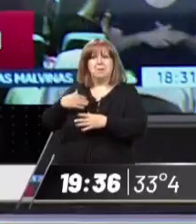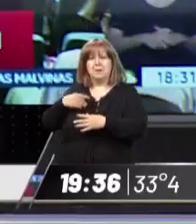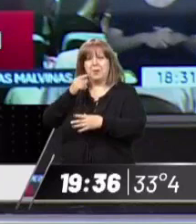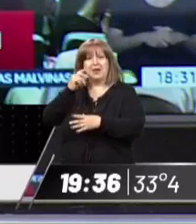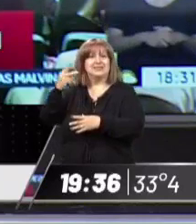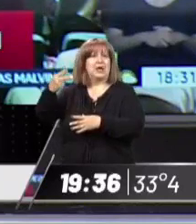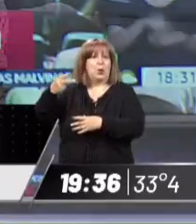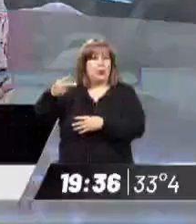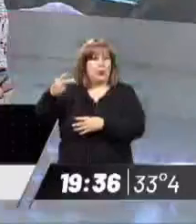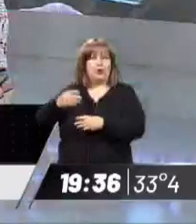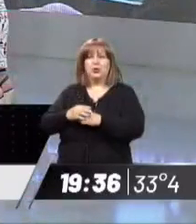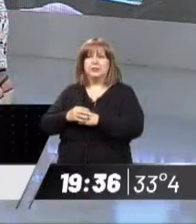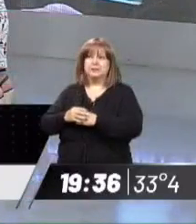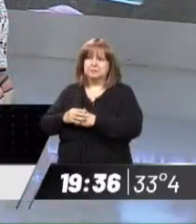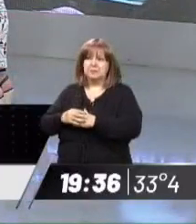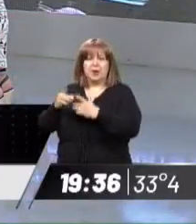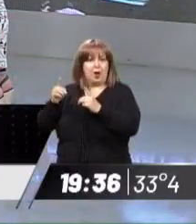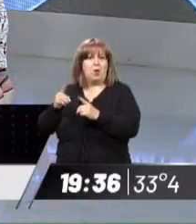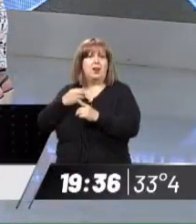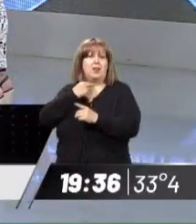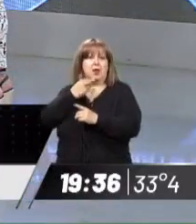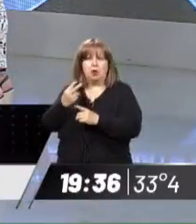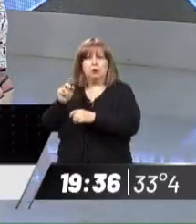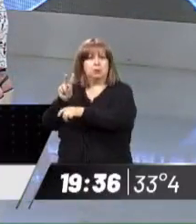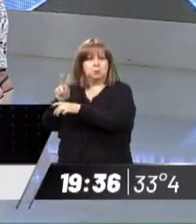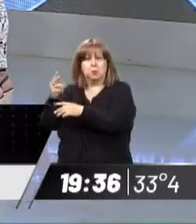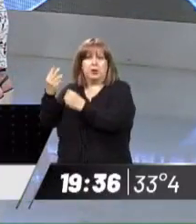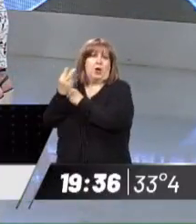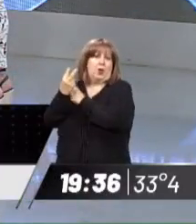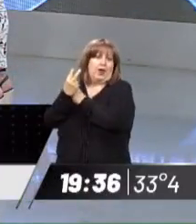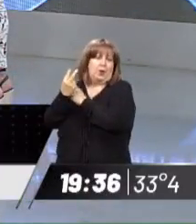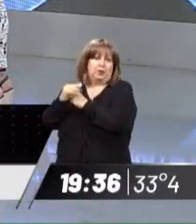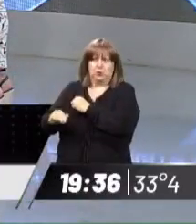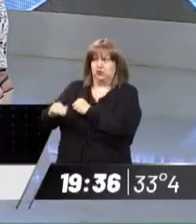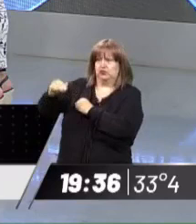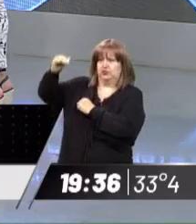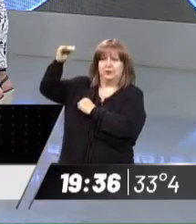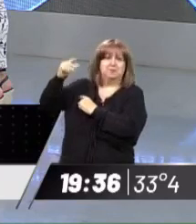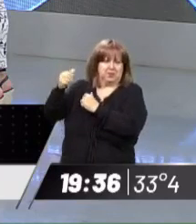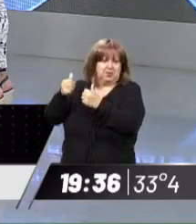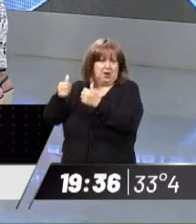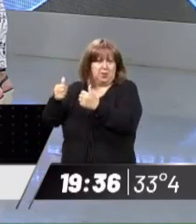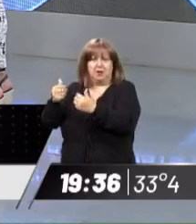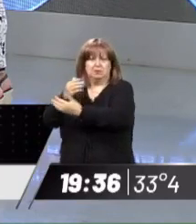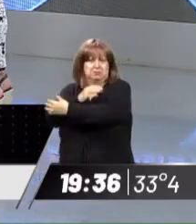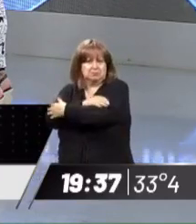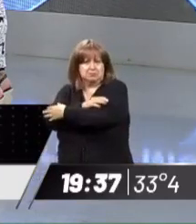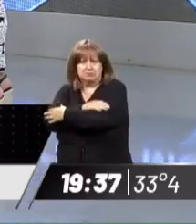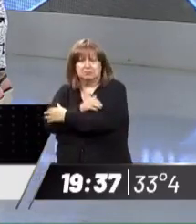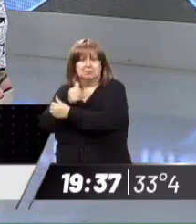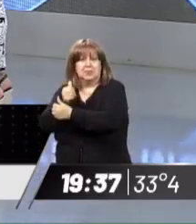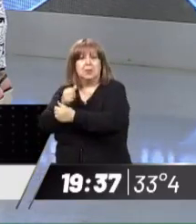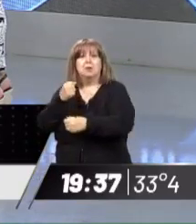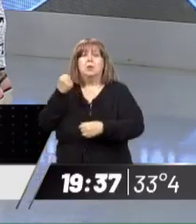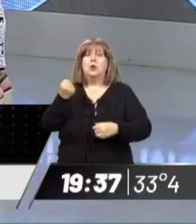Y que no tiene por qué invalidar ninguno de los otros aspectos de que lo hayan recuperado, ni de la que fue su familia biológica. De o conocer la que sus es. Orígenes, claro,